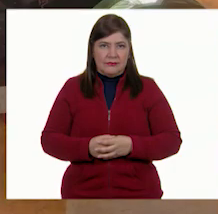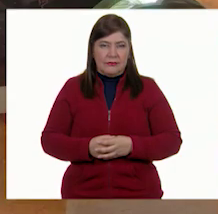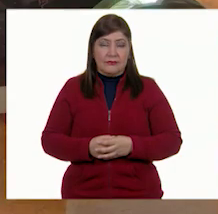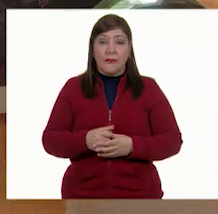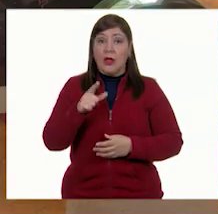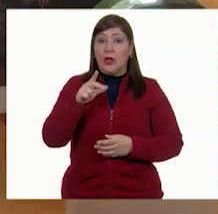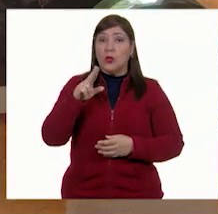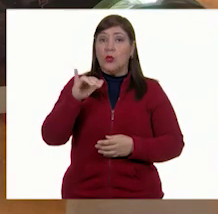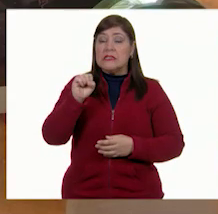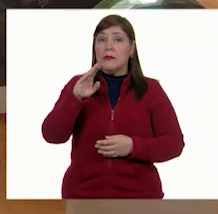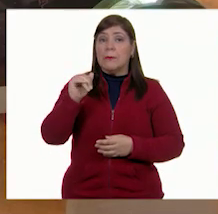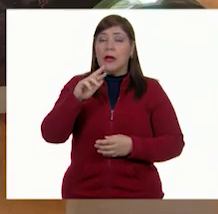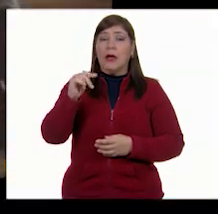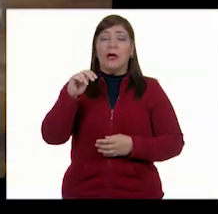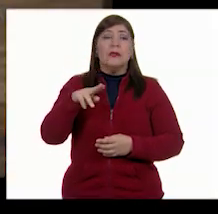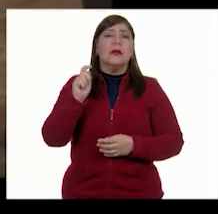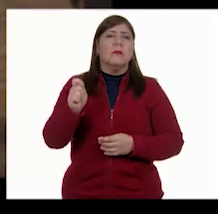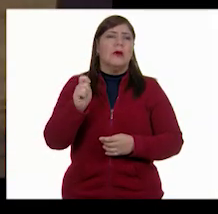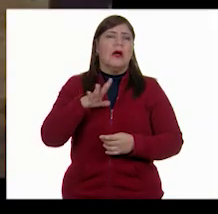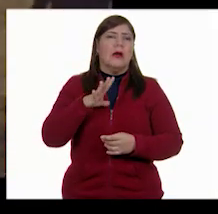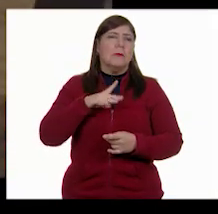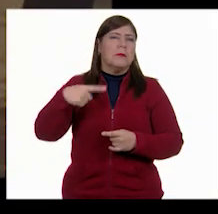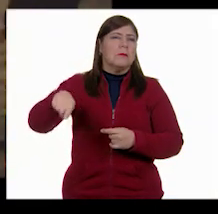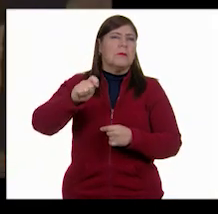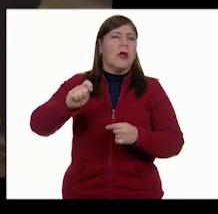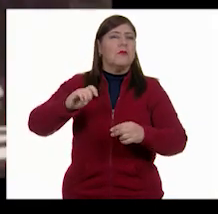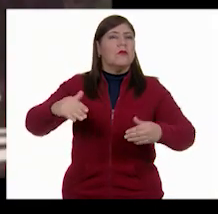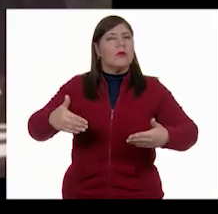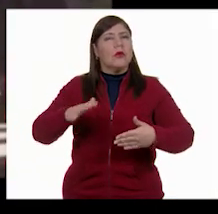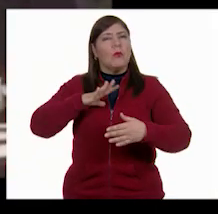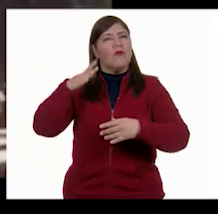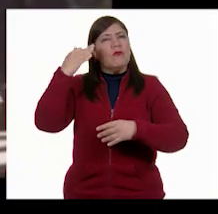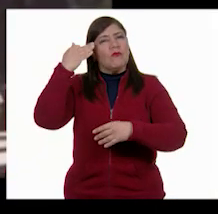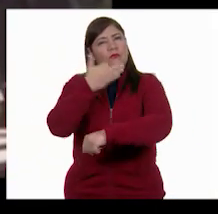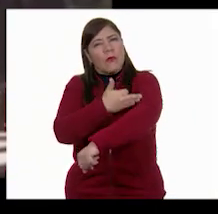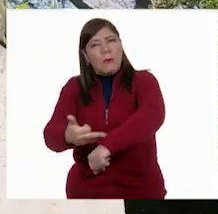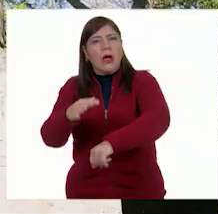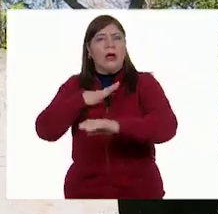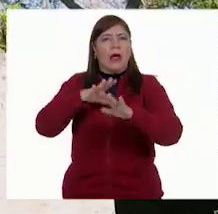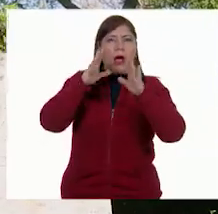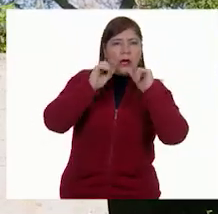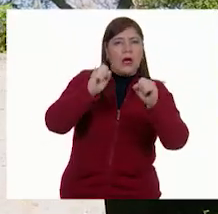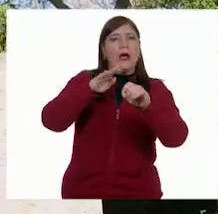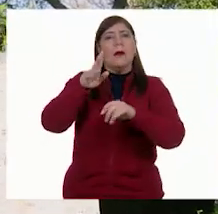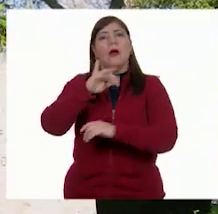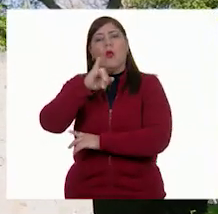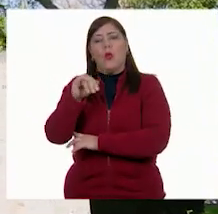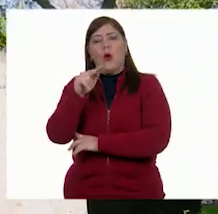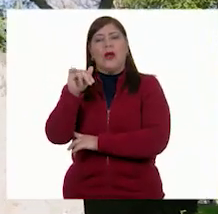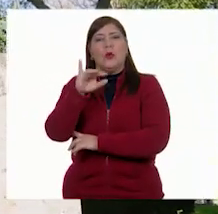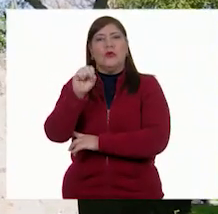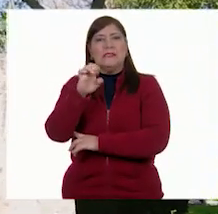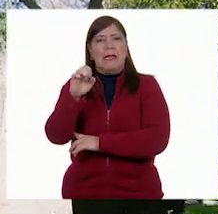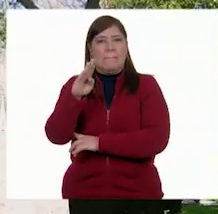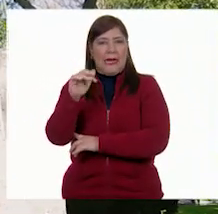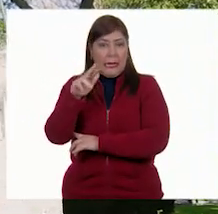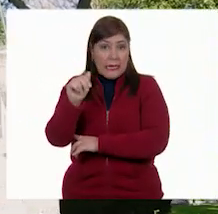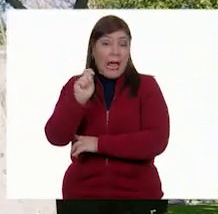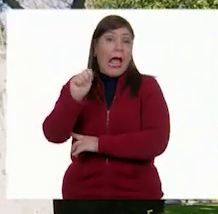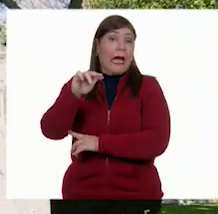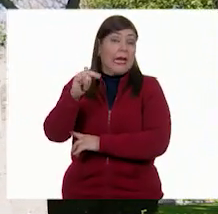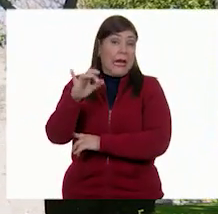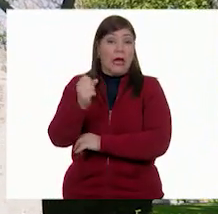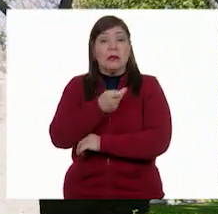Luis Barragán perteneció a una familia de hacendados. Su padre, Juan José Barragán, y su madre, Ángela Morfín. Tuvo